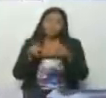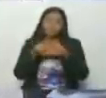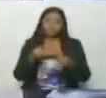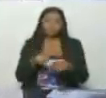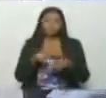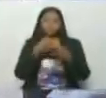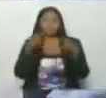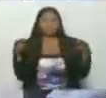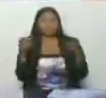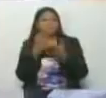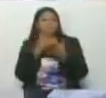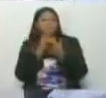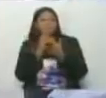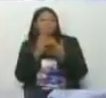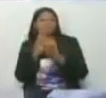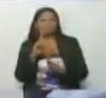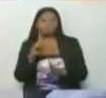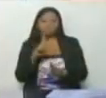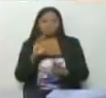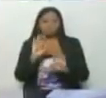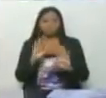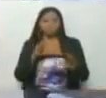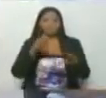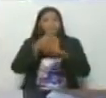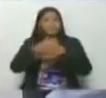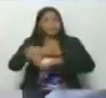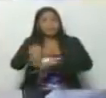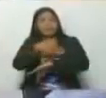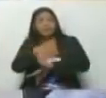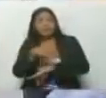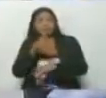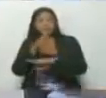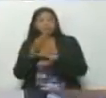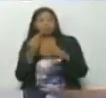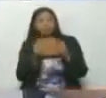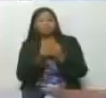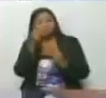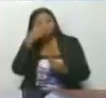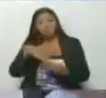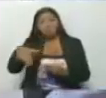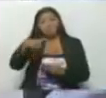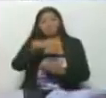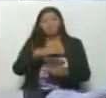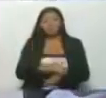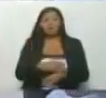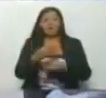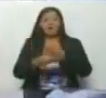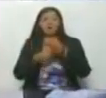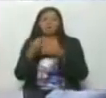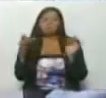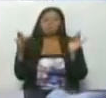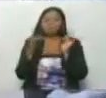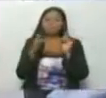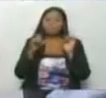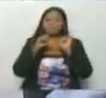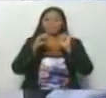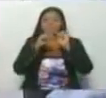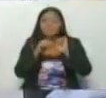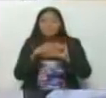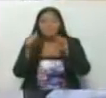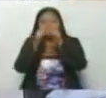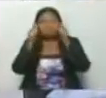tampoco cuando decimos tenemos que ir a la calle tenemos que con el pueblo tenemos que hacer una conexión permanente y